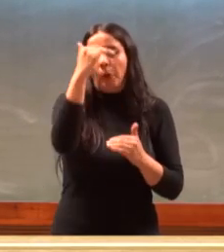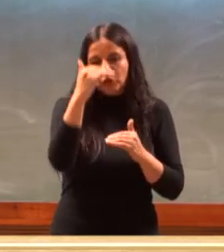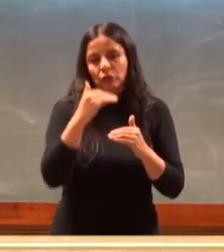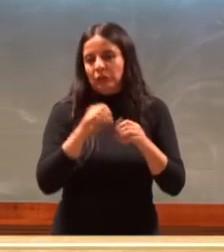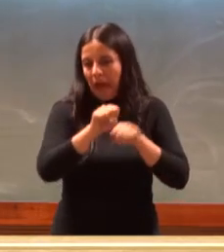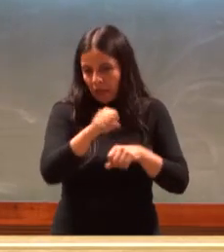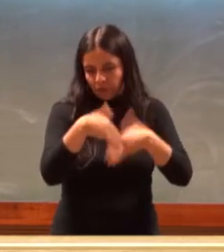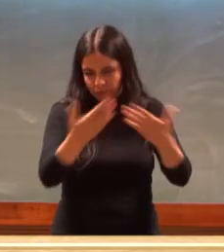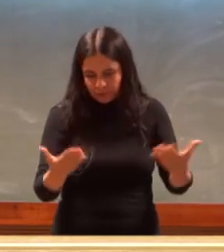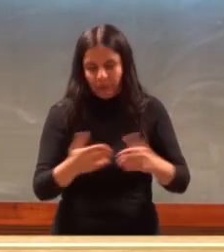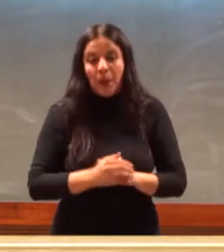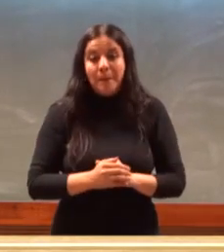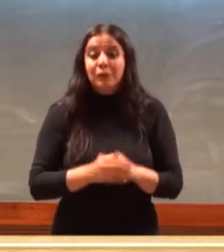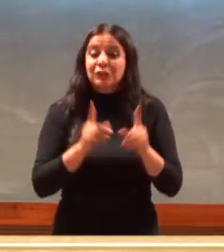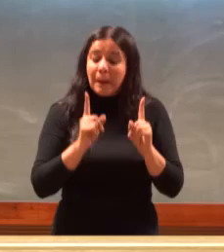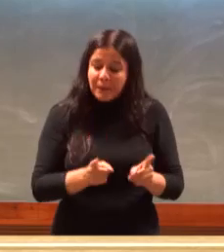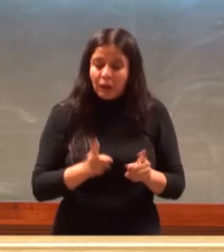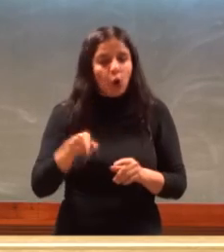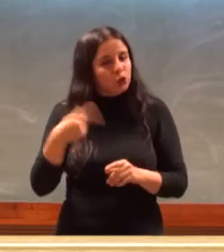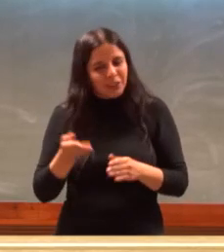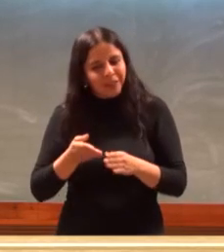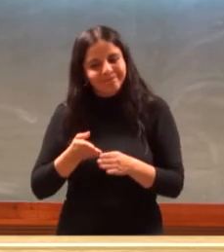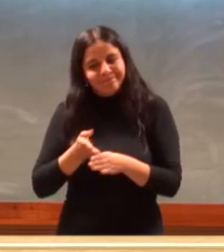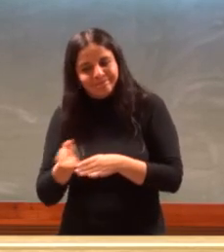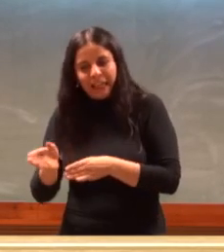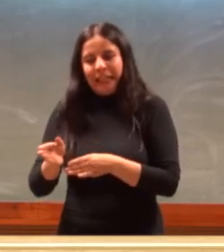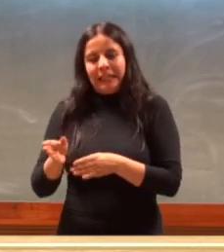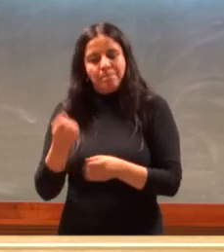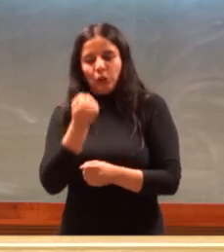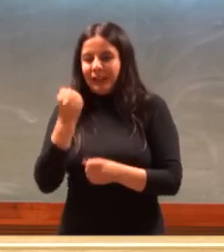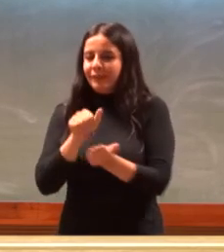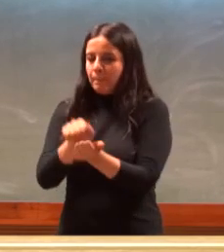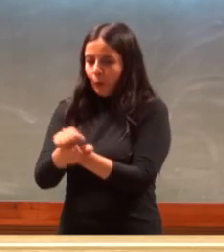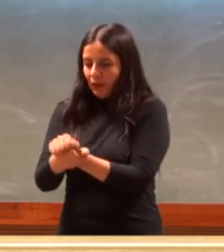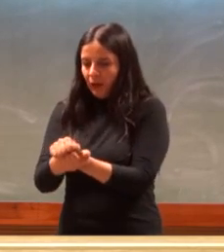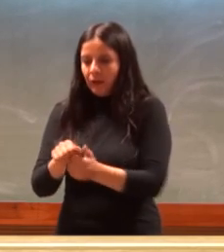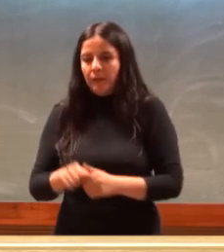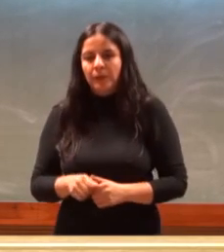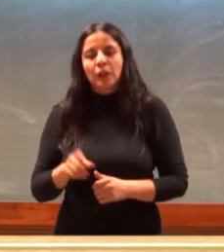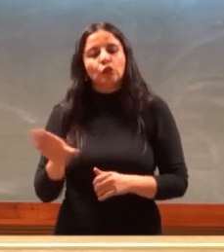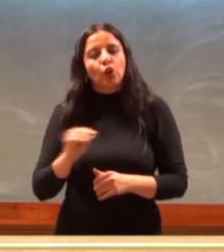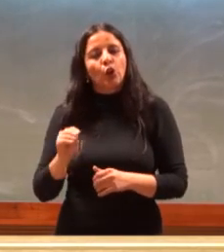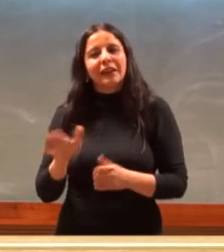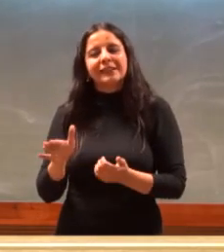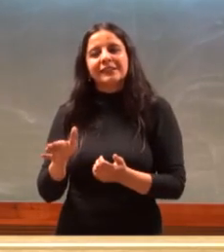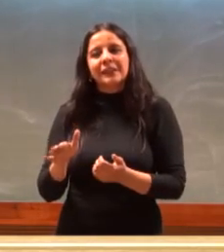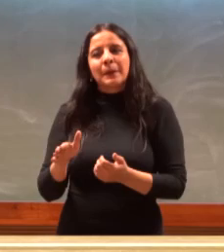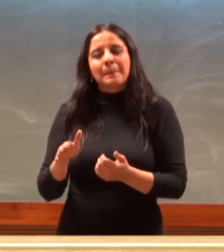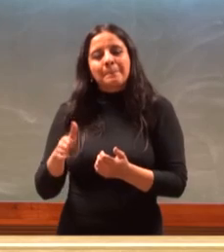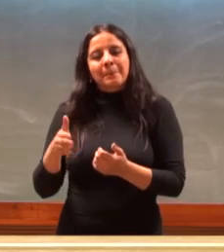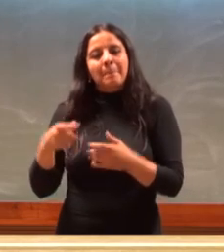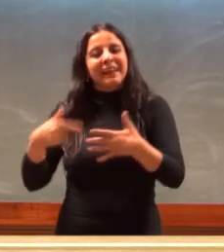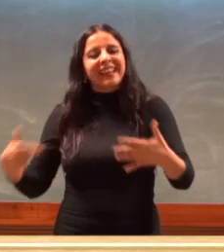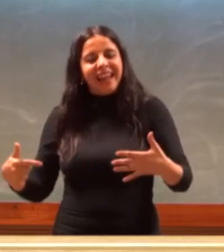repositorios y Pero por otro lado otra línea que nos parece muy importante que es la producción de materiales de enseñanza a